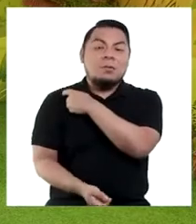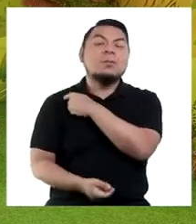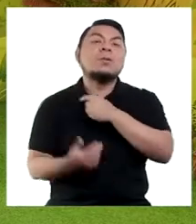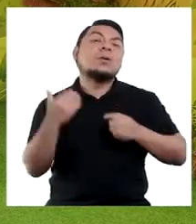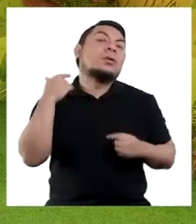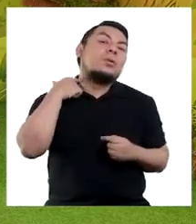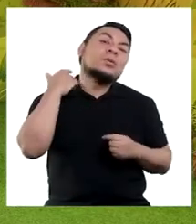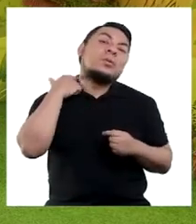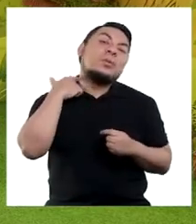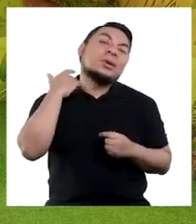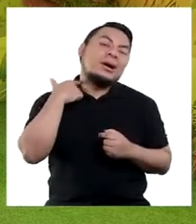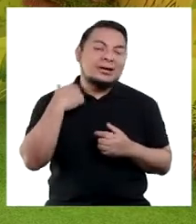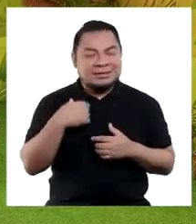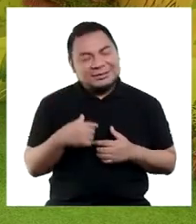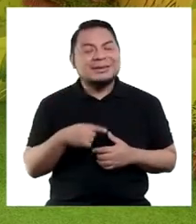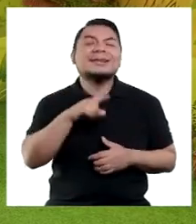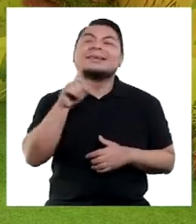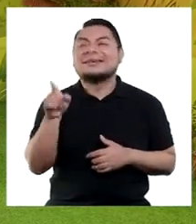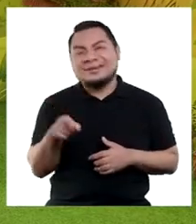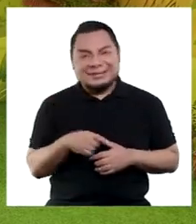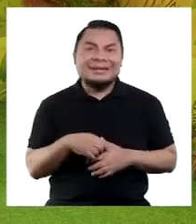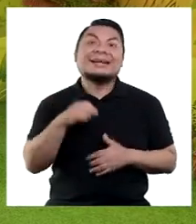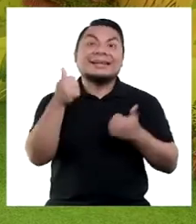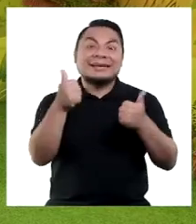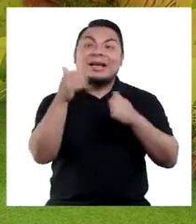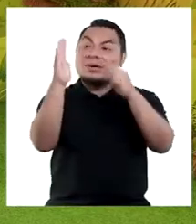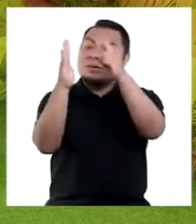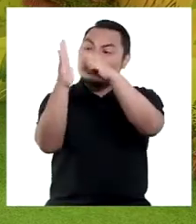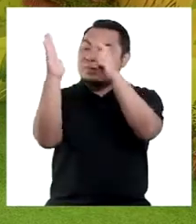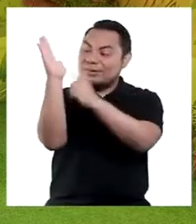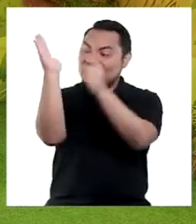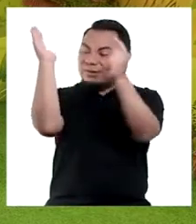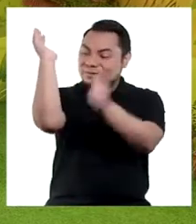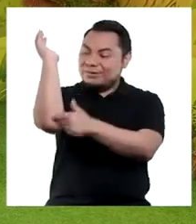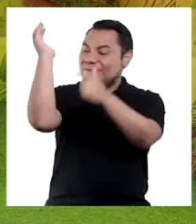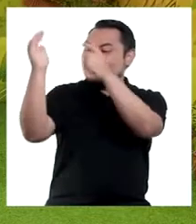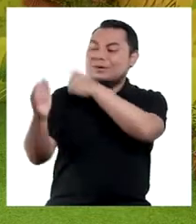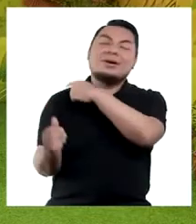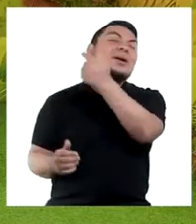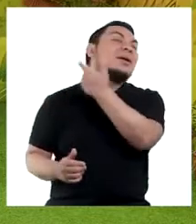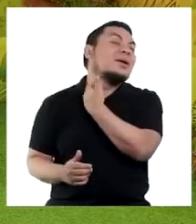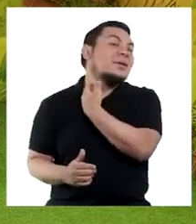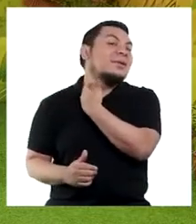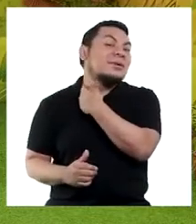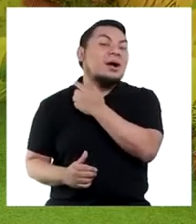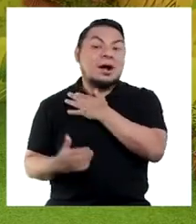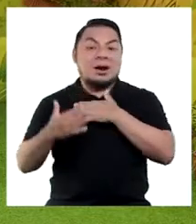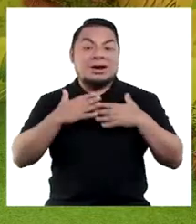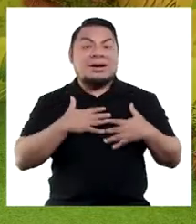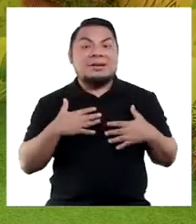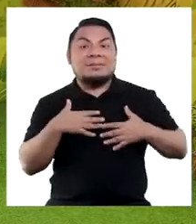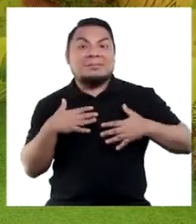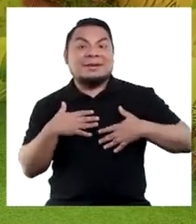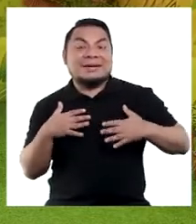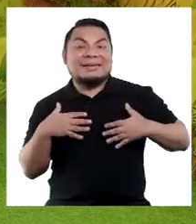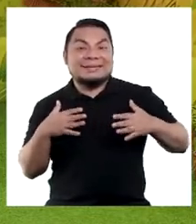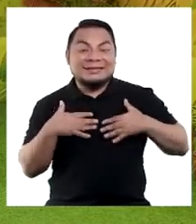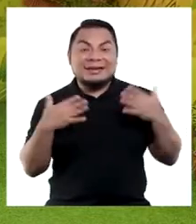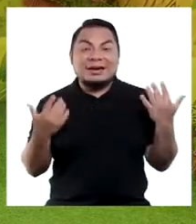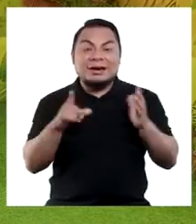cuello excelente de dos muñecas codos hombros cuello el pecho